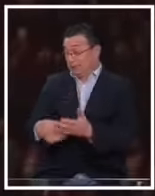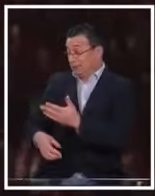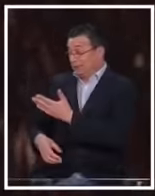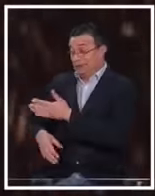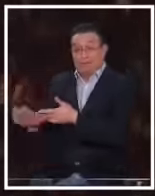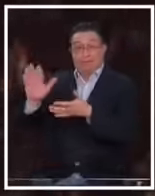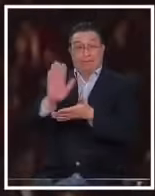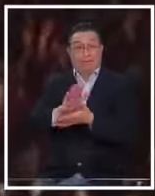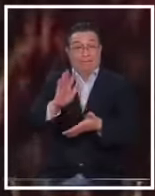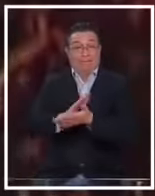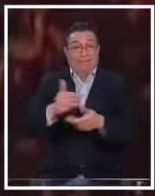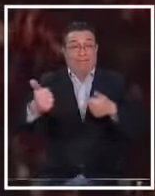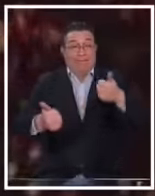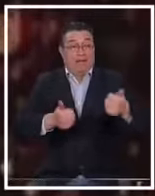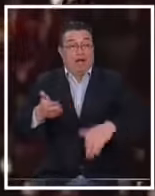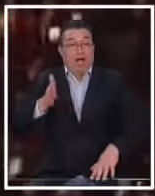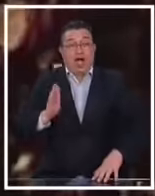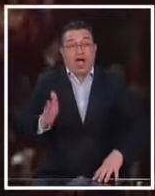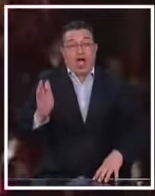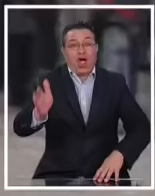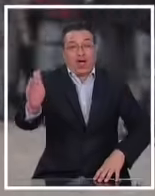fiesta continúa.